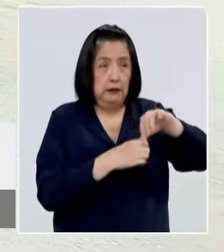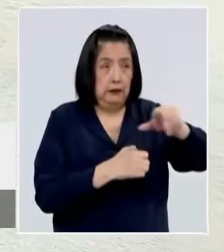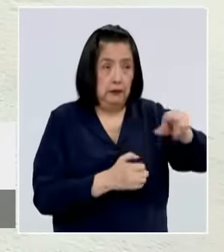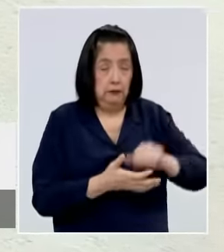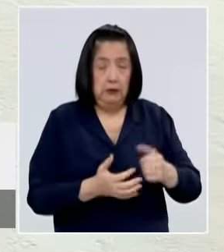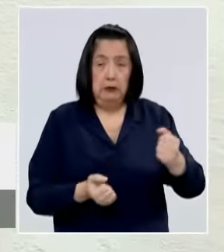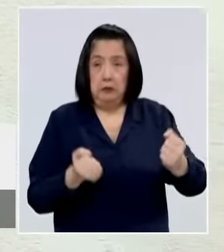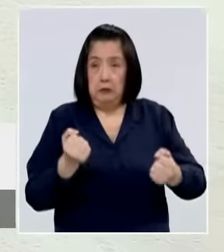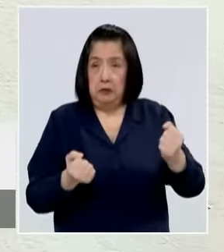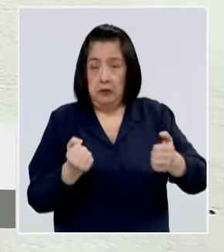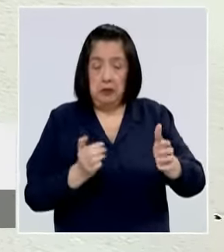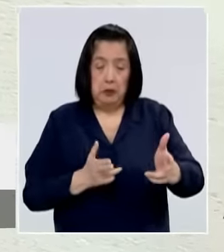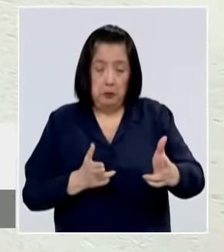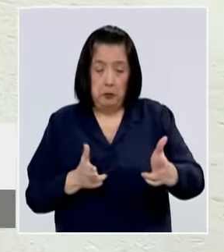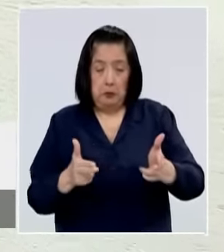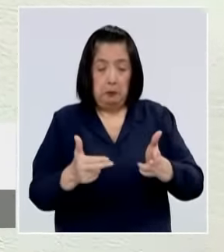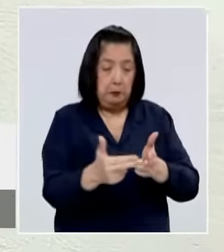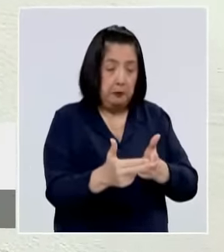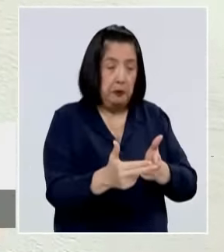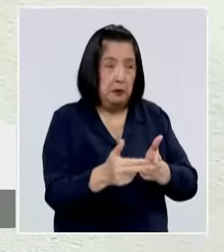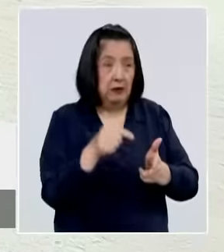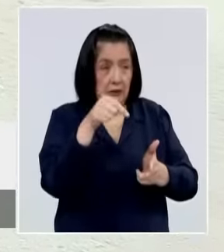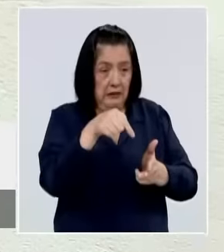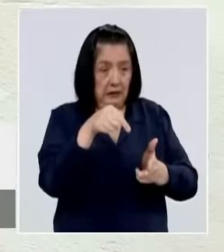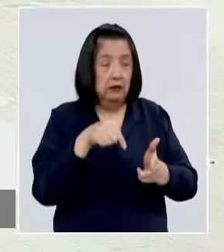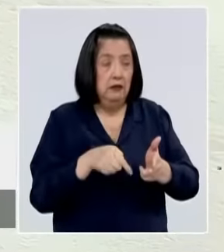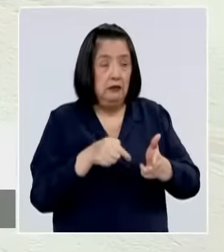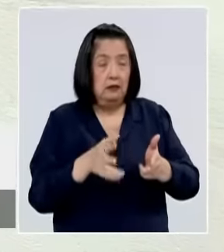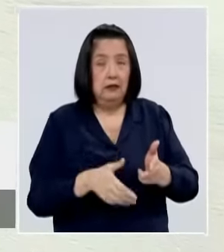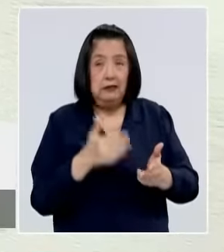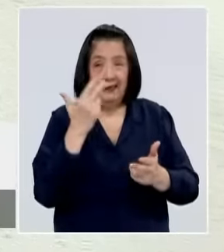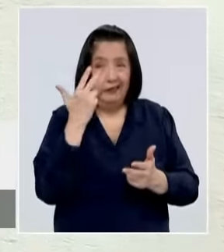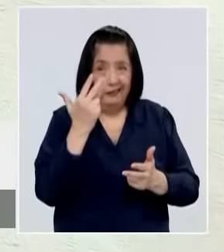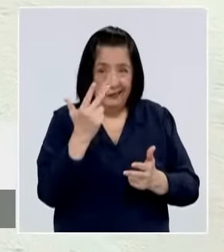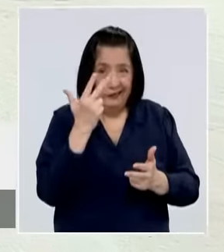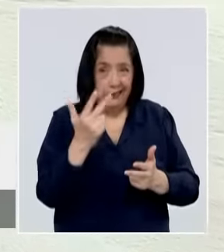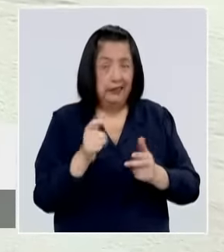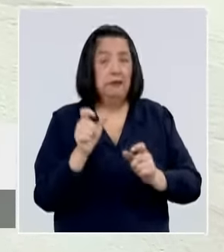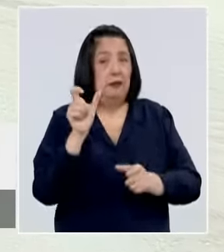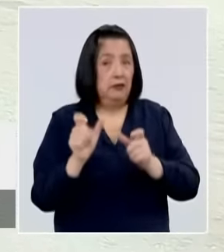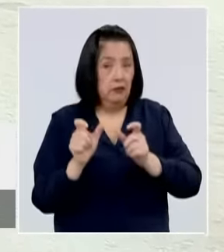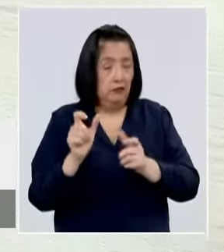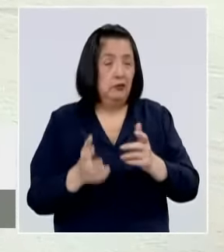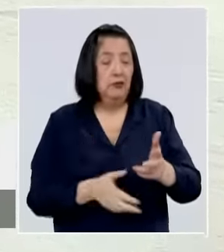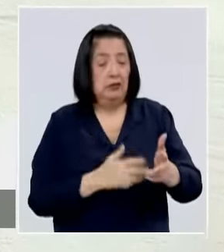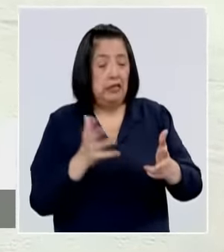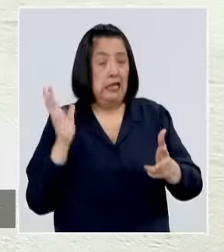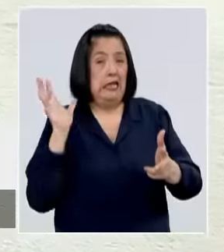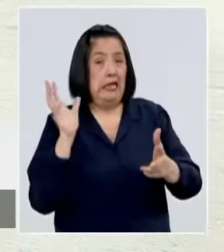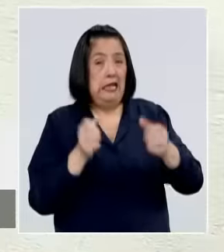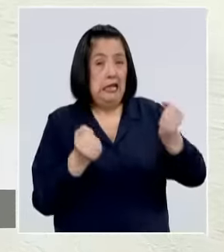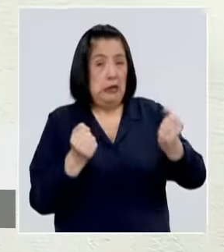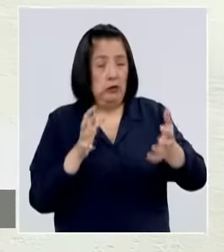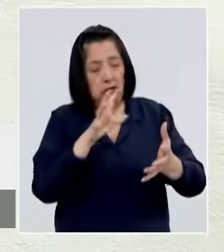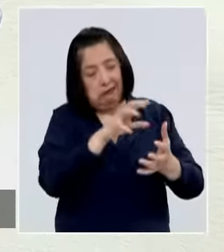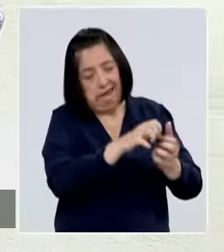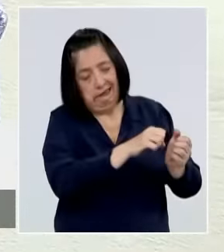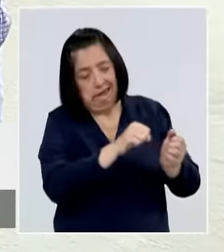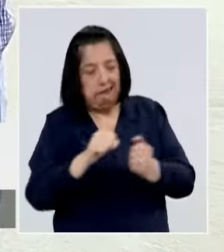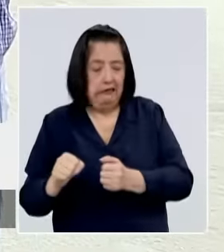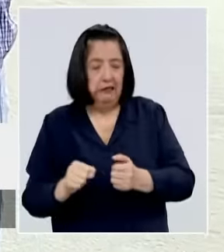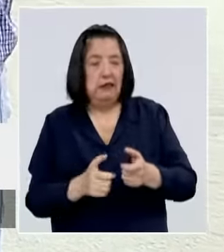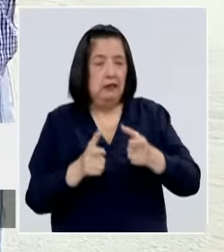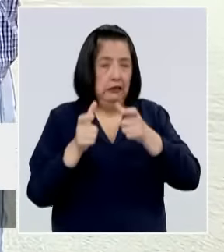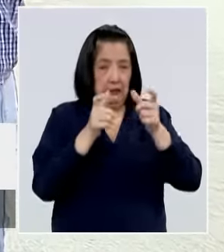bordo de un vehículo interceptaron al camión en este bypass eran tres delincuentes que golpearon y secuestraron al conductor y al agente de